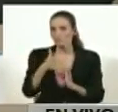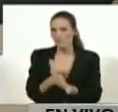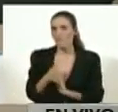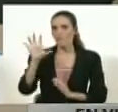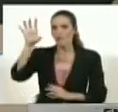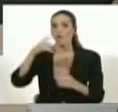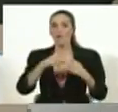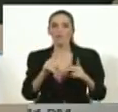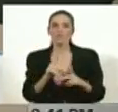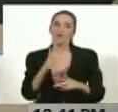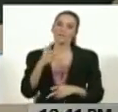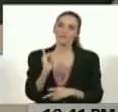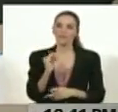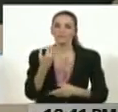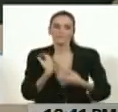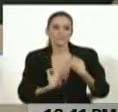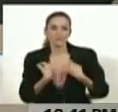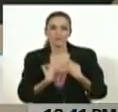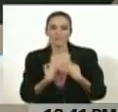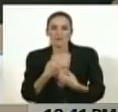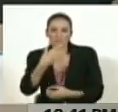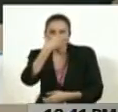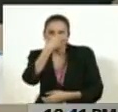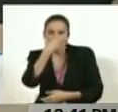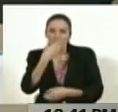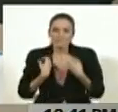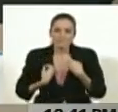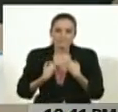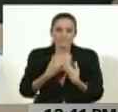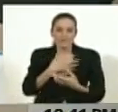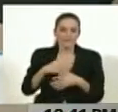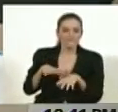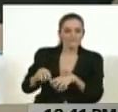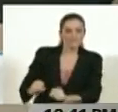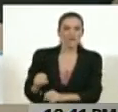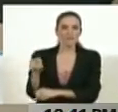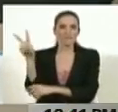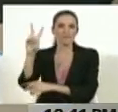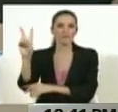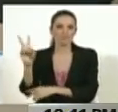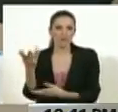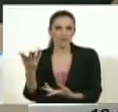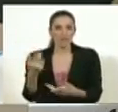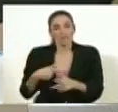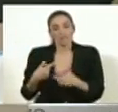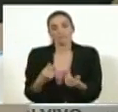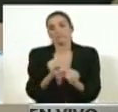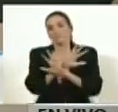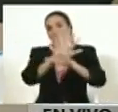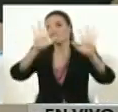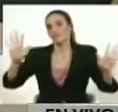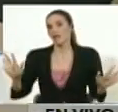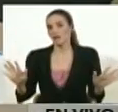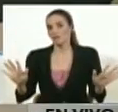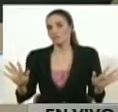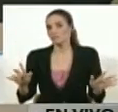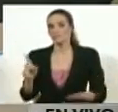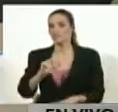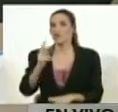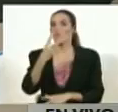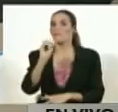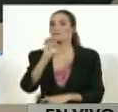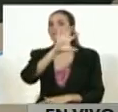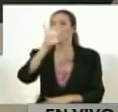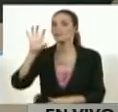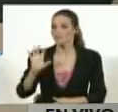y otros tenían una preocupación enmascarada intervencionista sobre nuestro país bueno quedó muy claro que no eran los 20